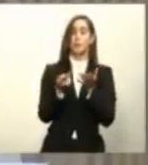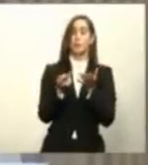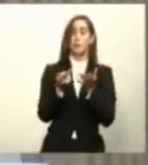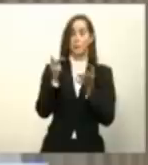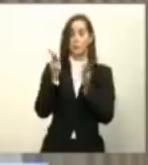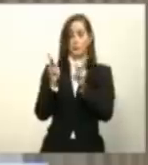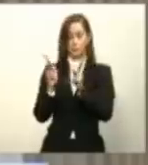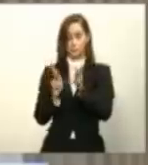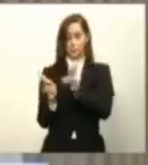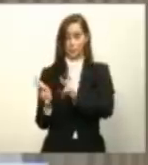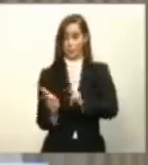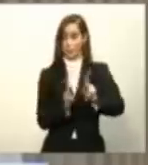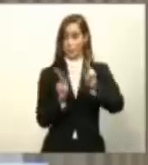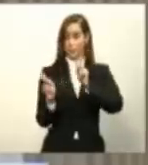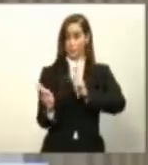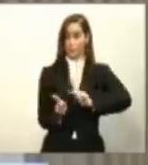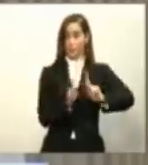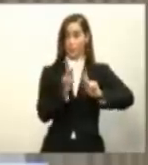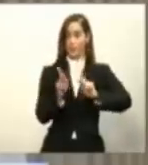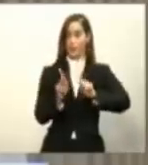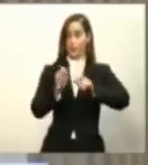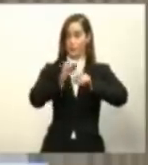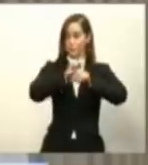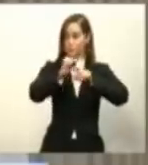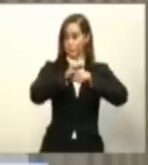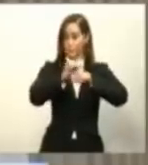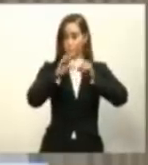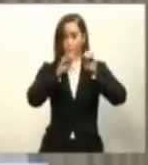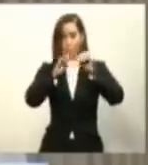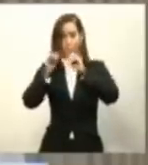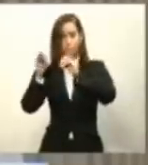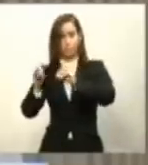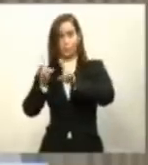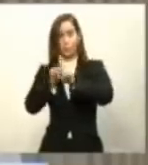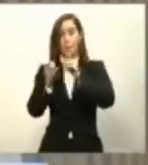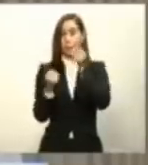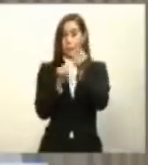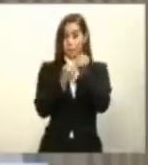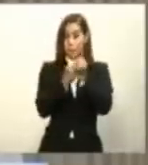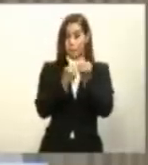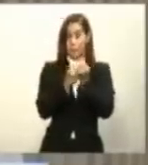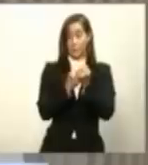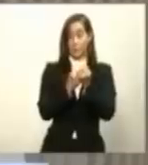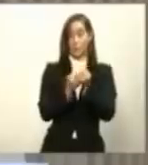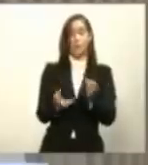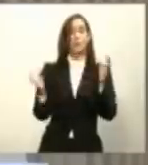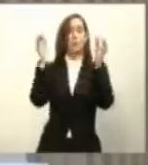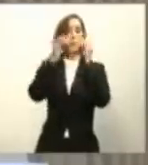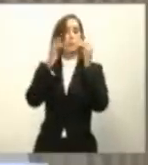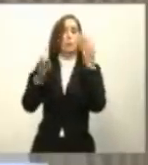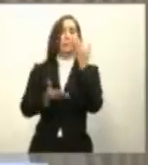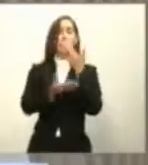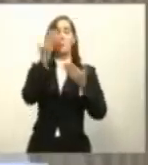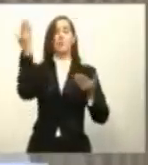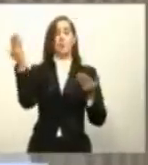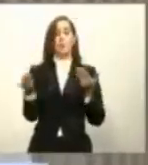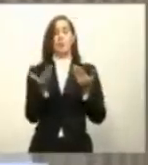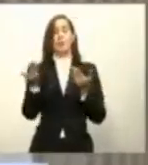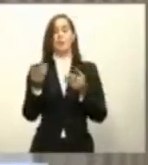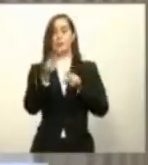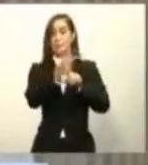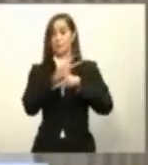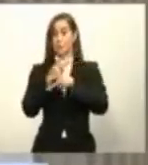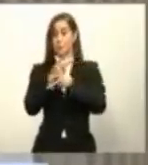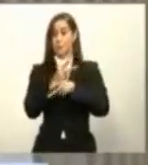de capacitación y apoyo que facilite la labor de ambos países para reforzar la